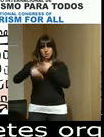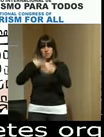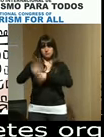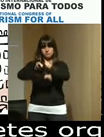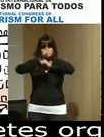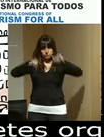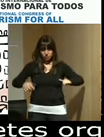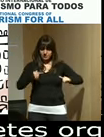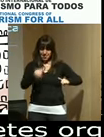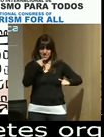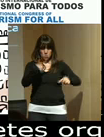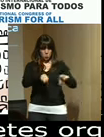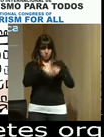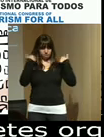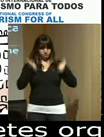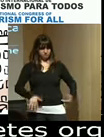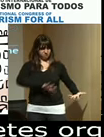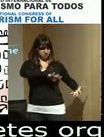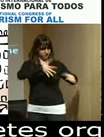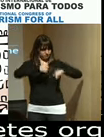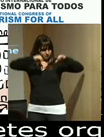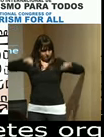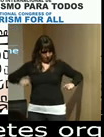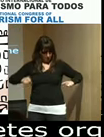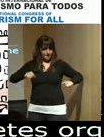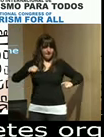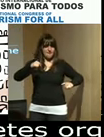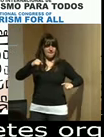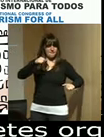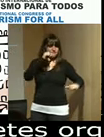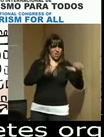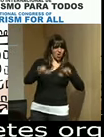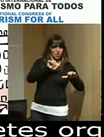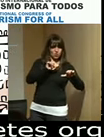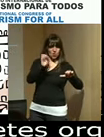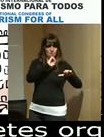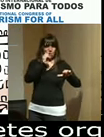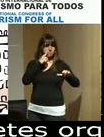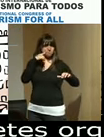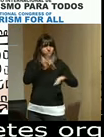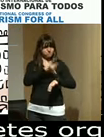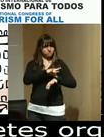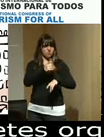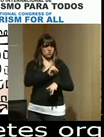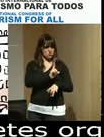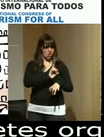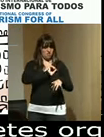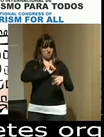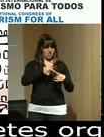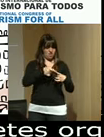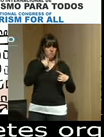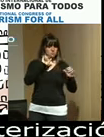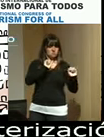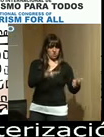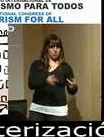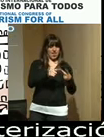un envejecimiento biológico y de un envejecimiento patológico. Mientras que el primero es un proceso natural, el segundo está